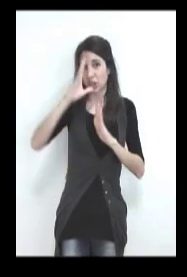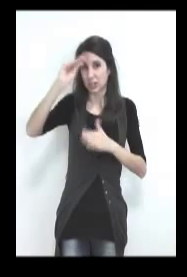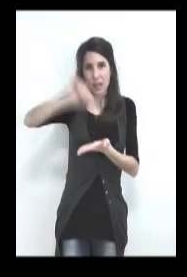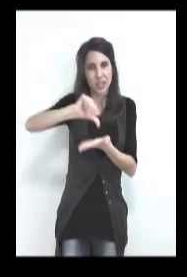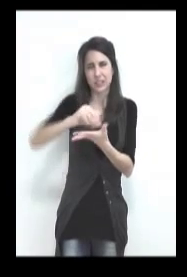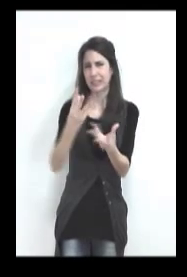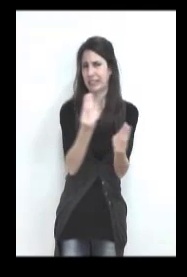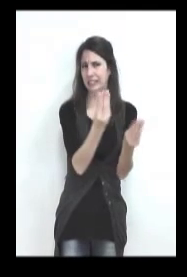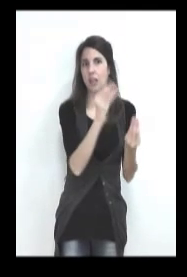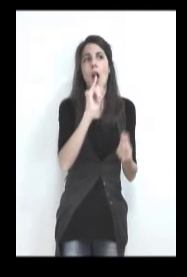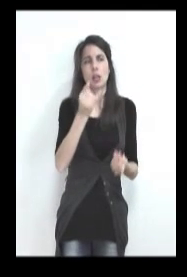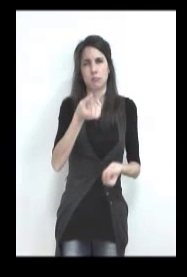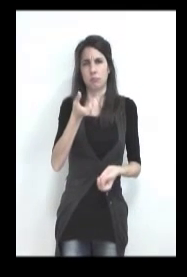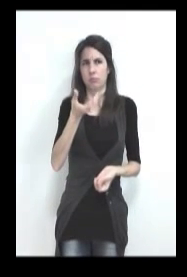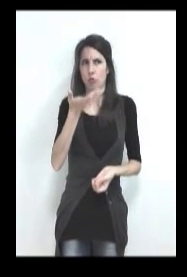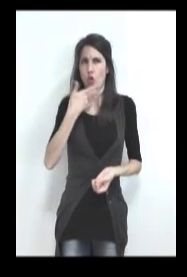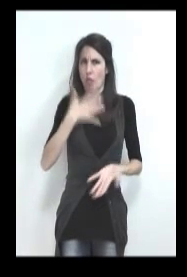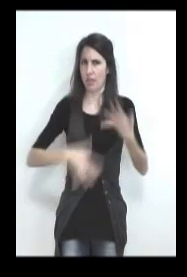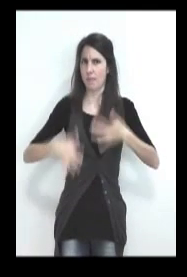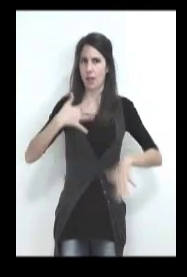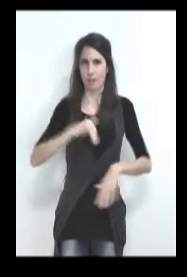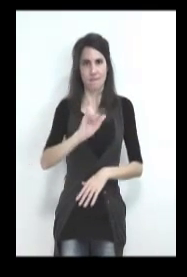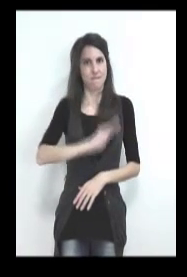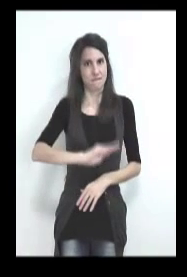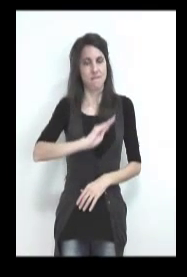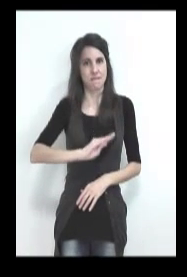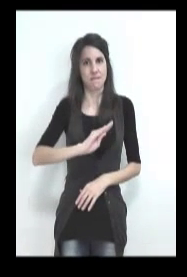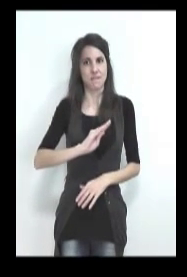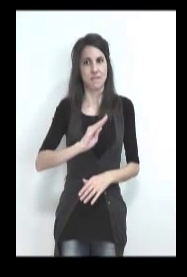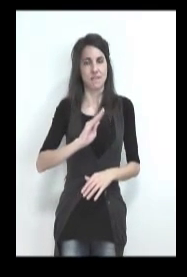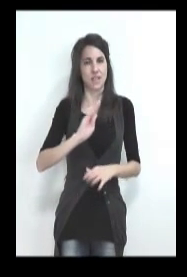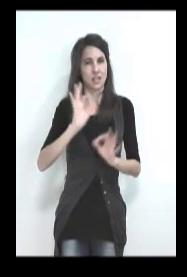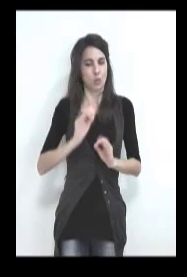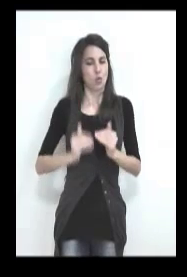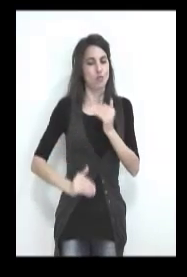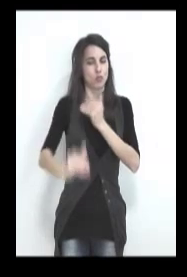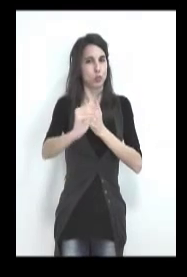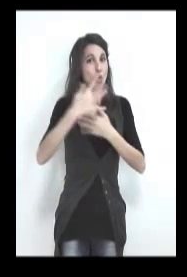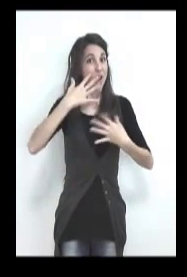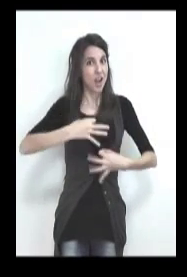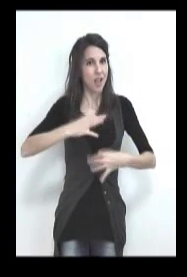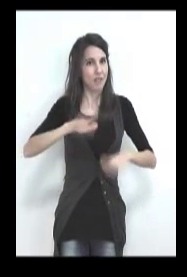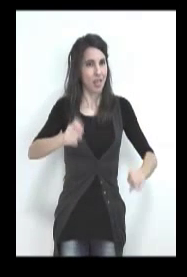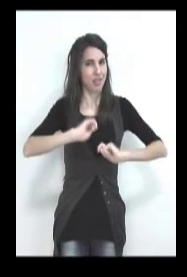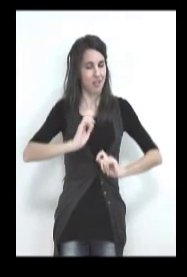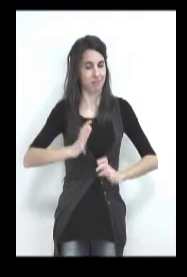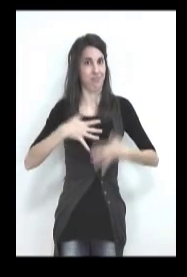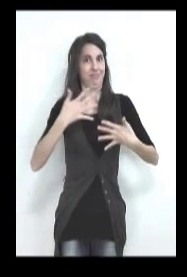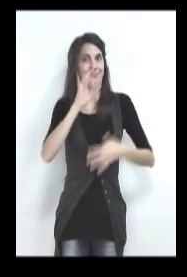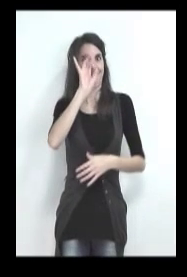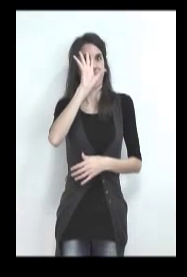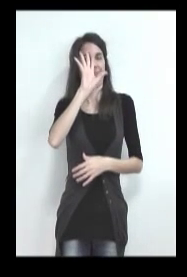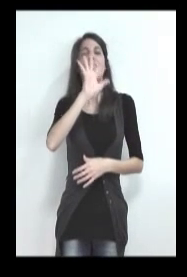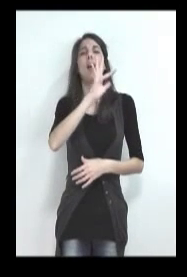mucho conocimiento y yo creo que no solo va a ser una realidad que nos va a sorprender, sino que además nos va a poner en un